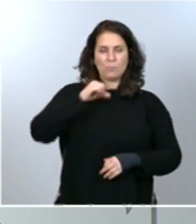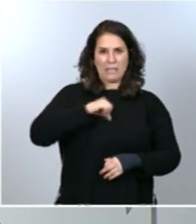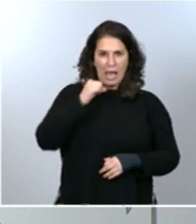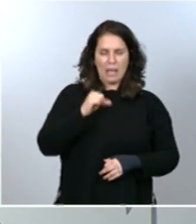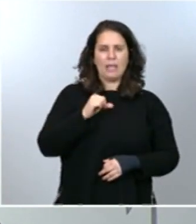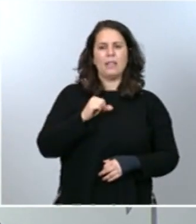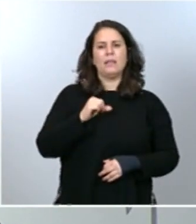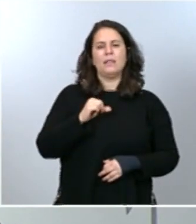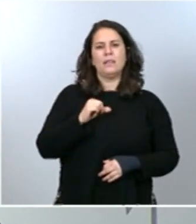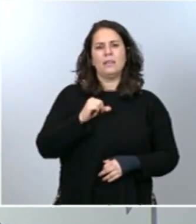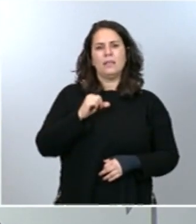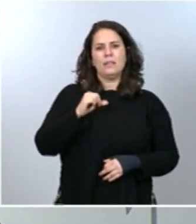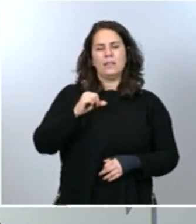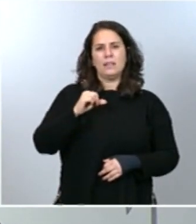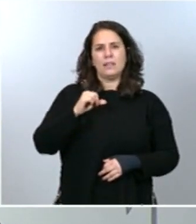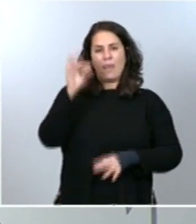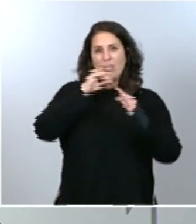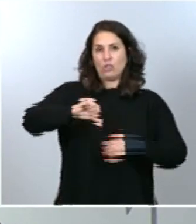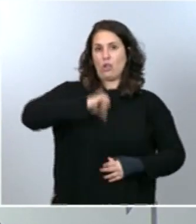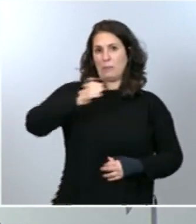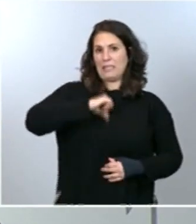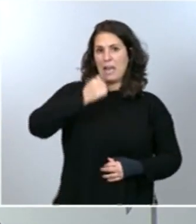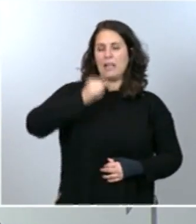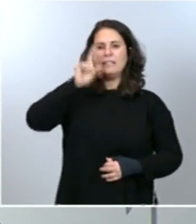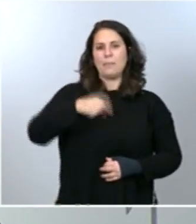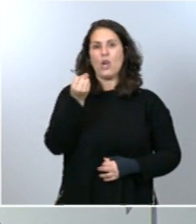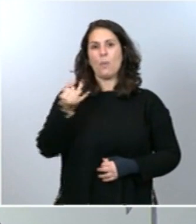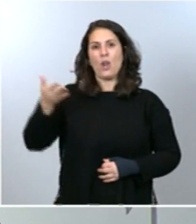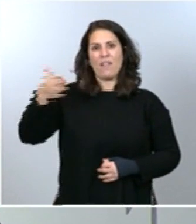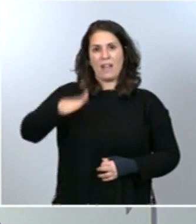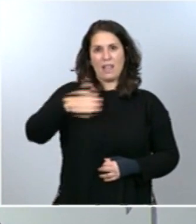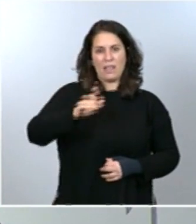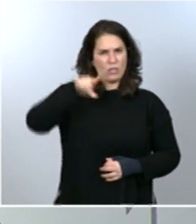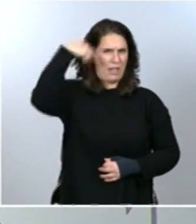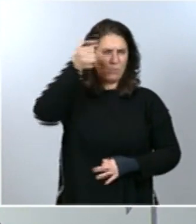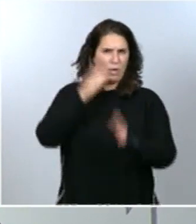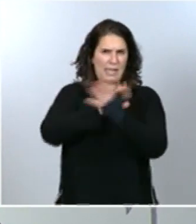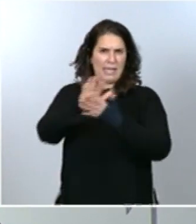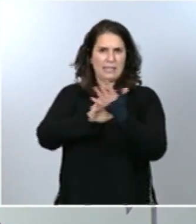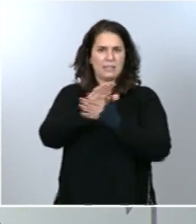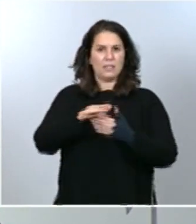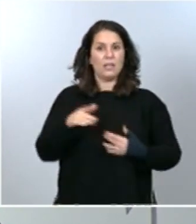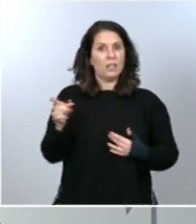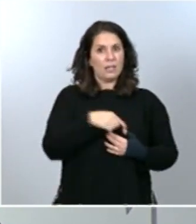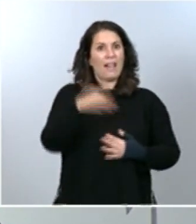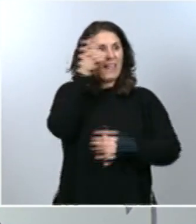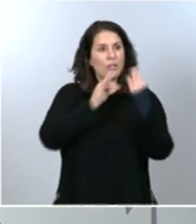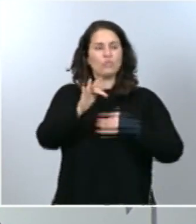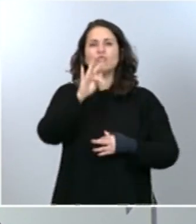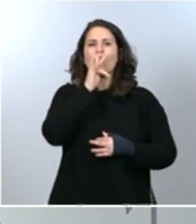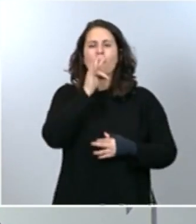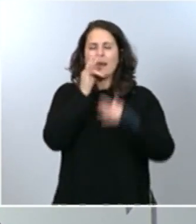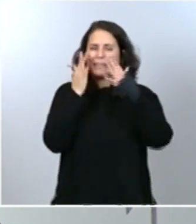número de fallecidos que comentaremos más adelante están reflejando todavía la tendencia descendente